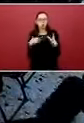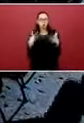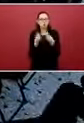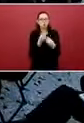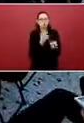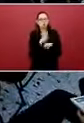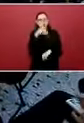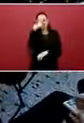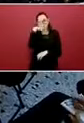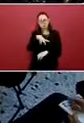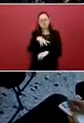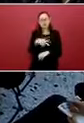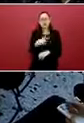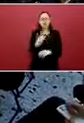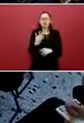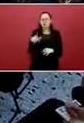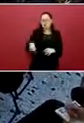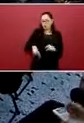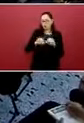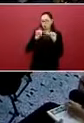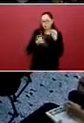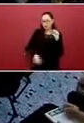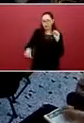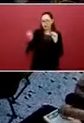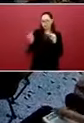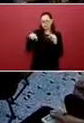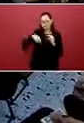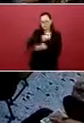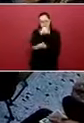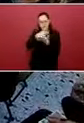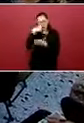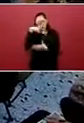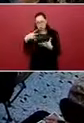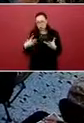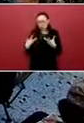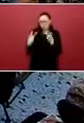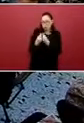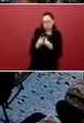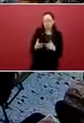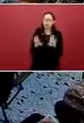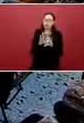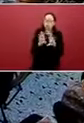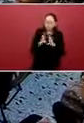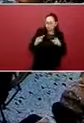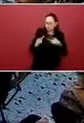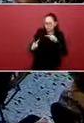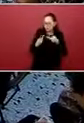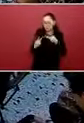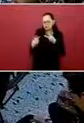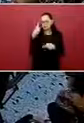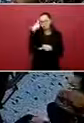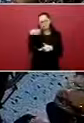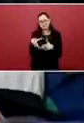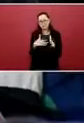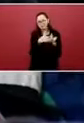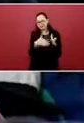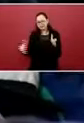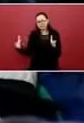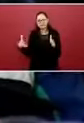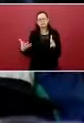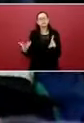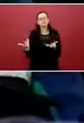y la capital del país y el gobierno federal? ¿Cómo sería ese tipo de operativo que se llevarían a cabo en ese límites?